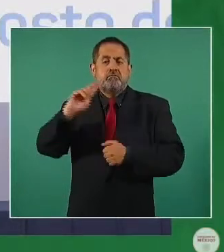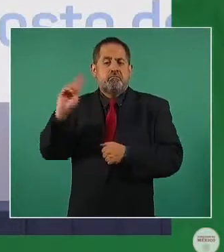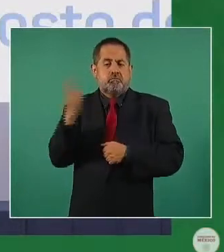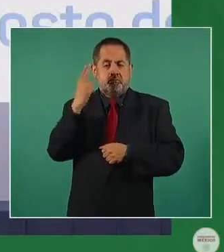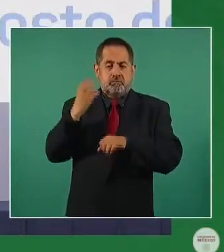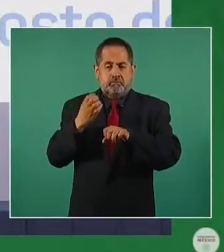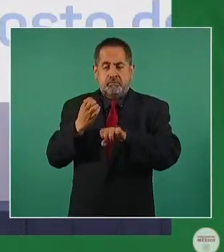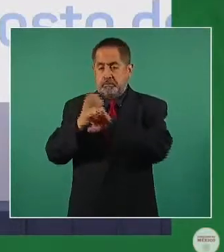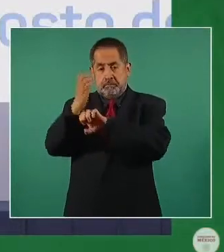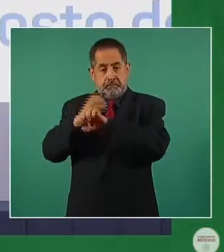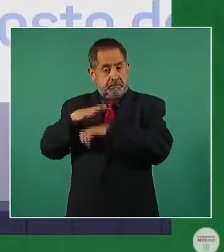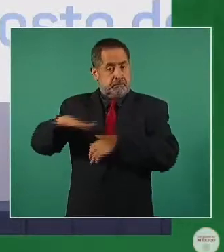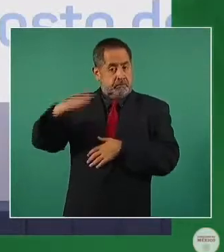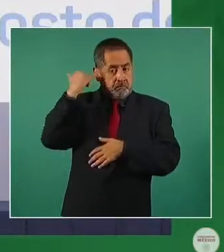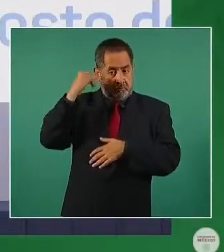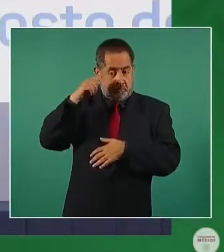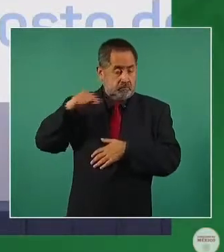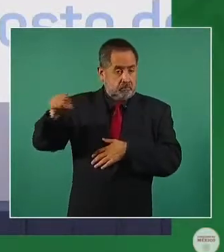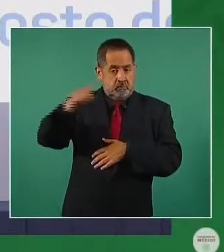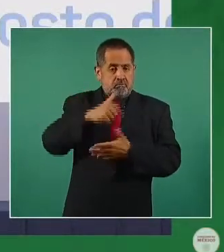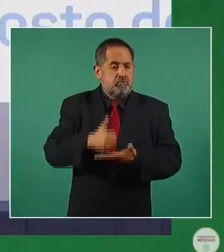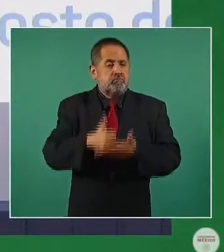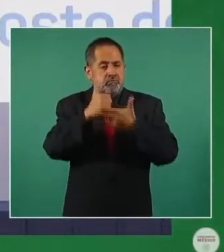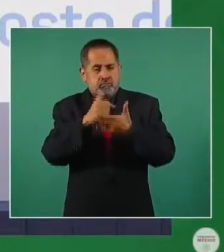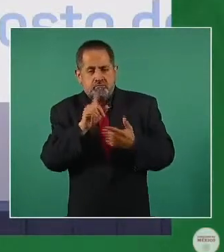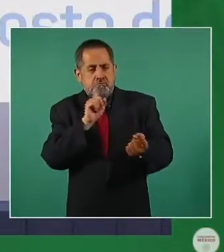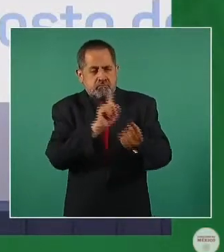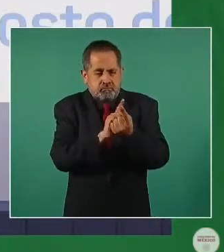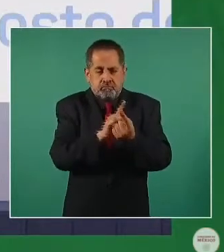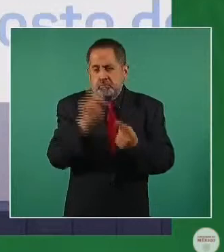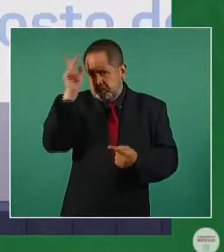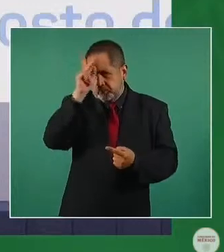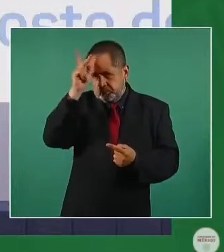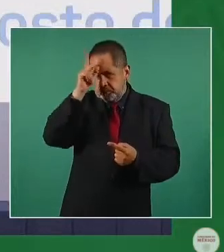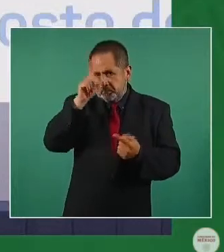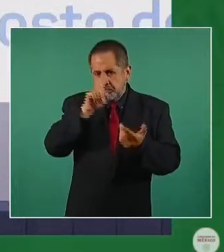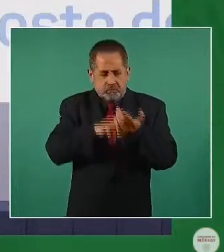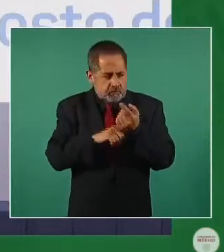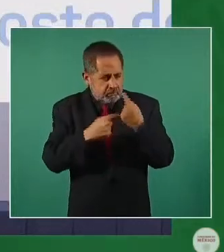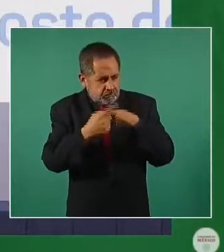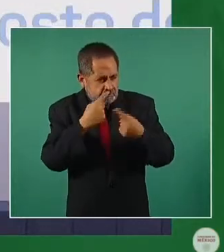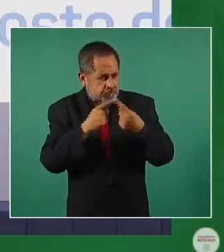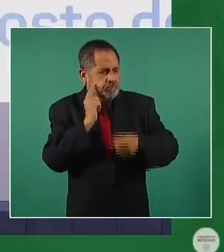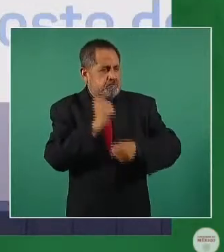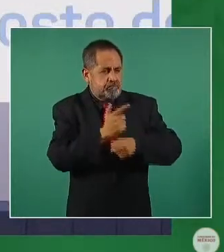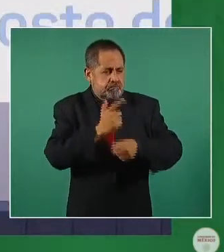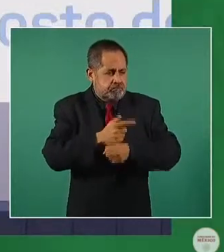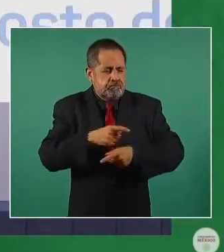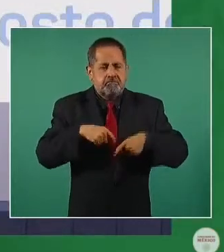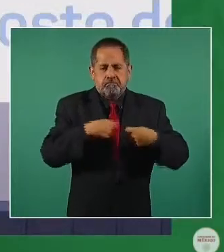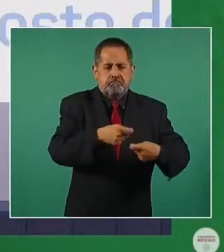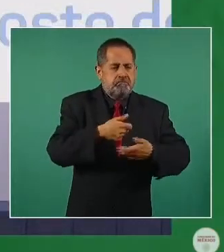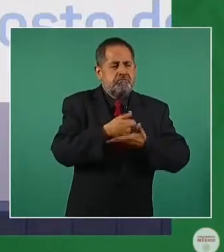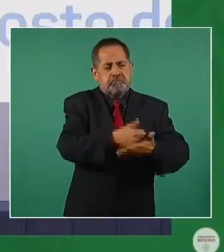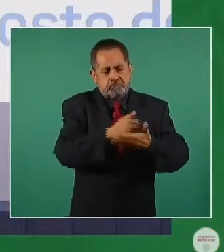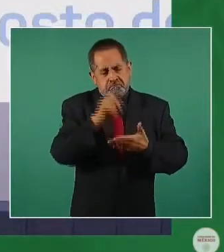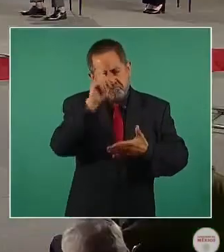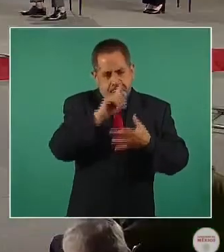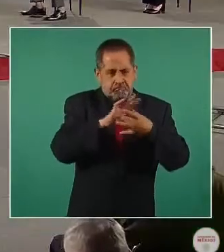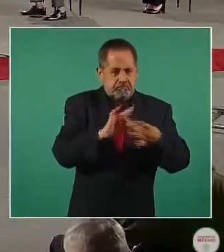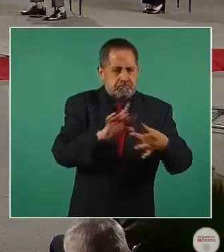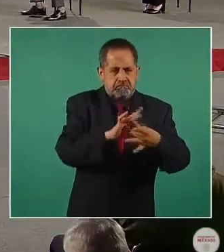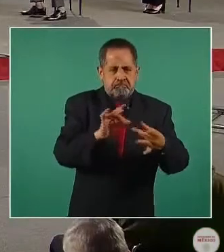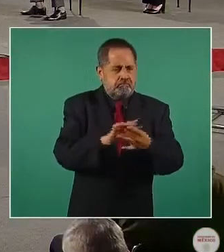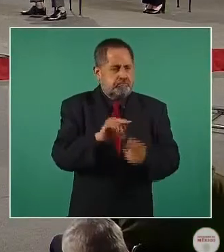estado, quienes nos van a estar ayudando a hacer un diagnóstico emocional de los alumnos y posteriormente poder atender en conjunto las